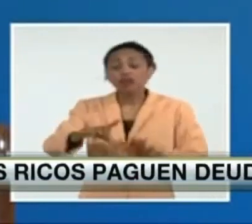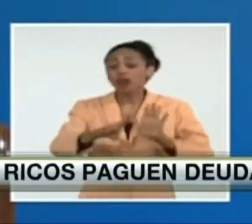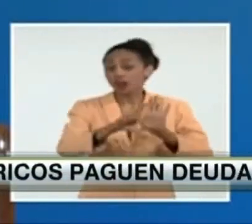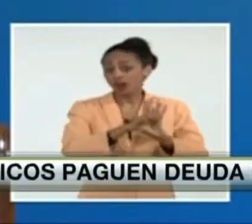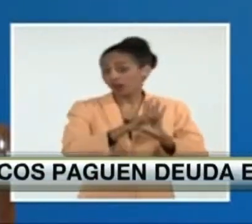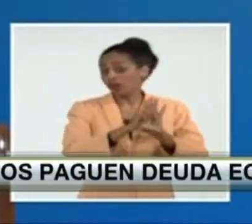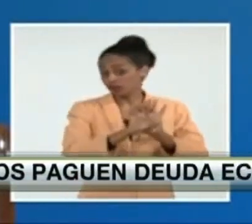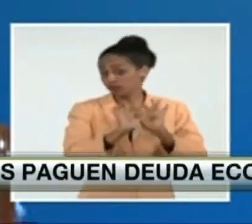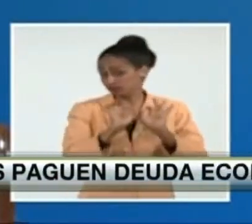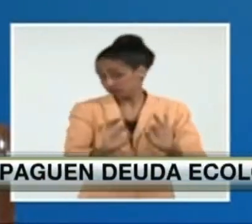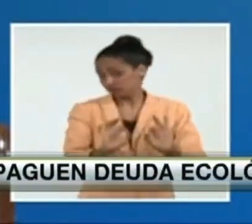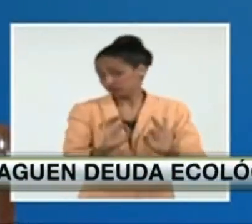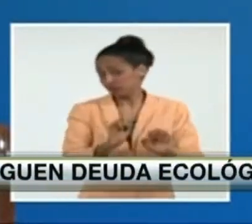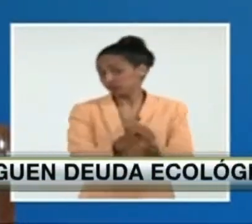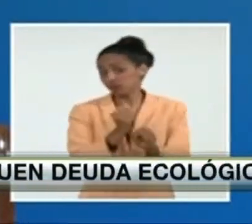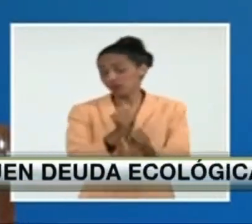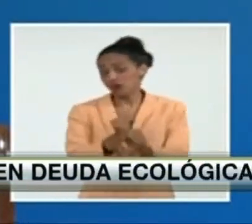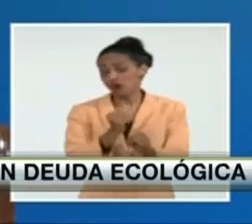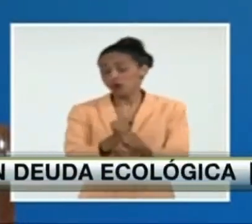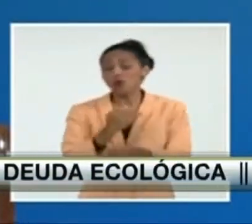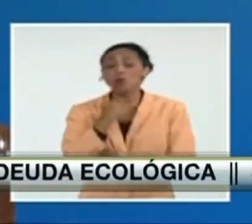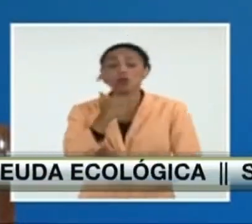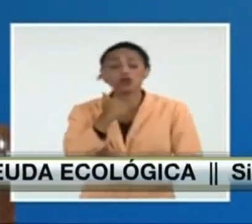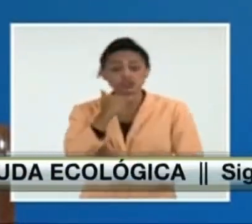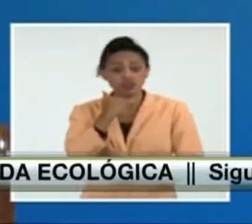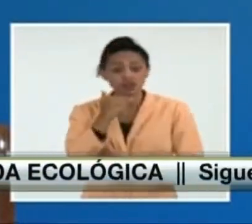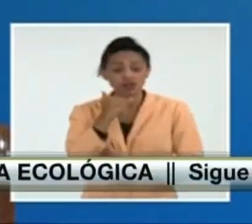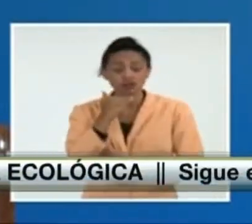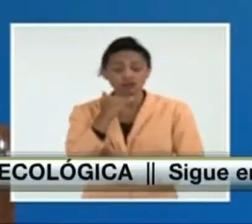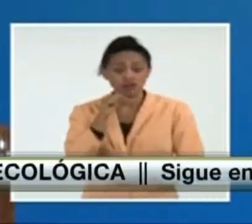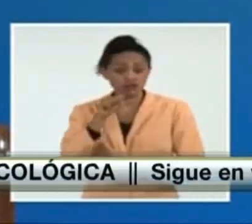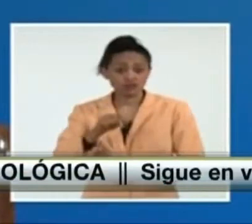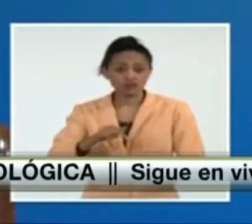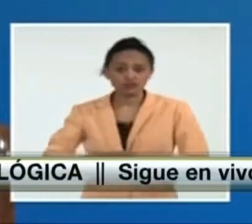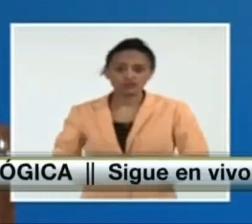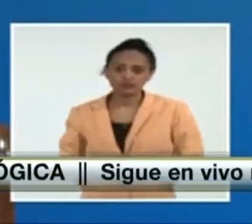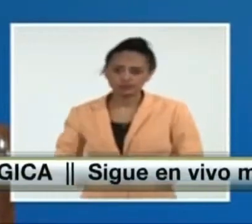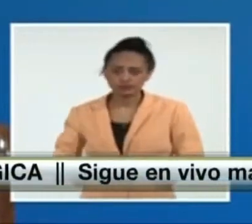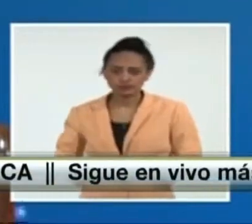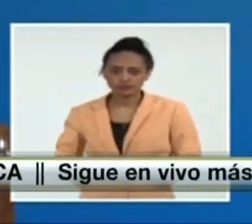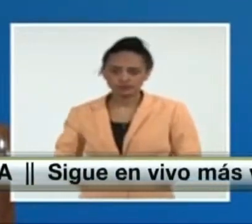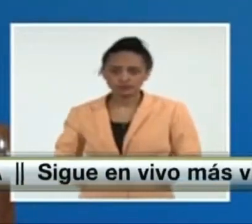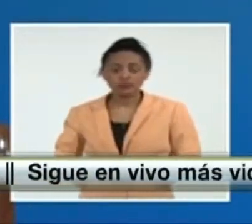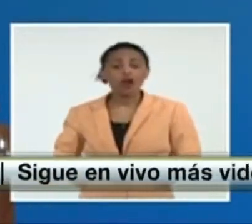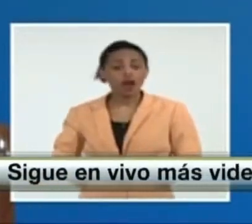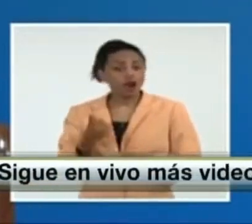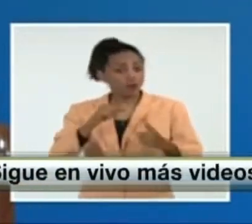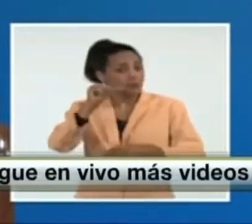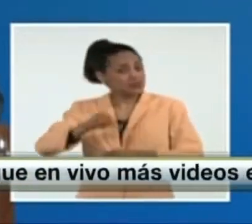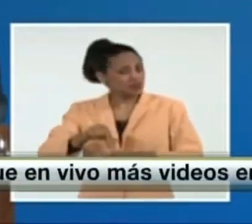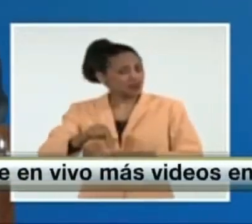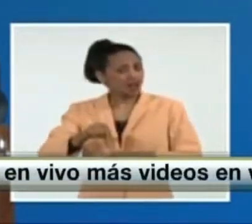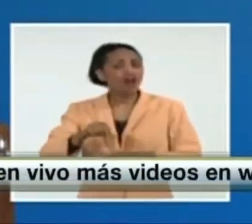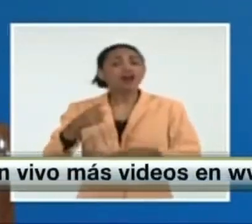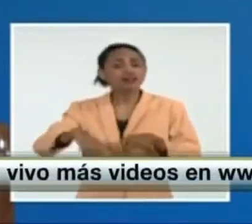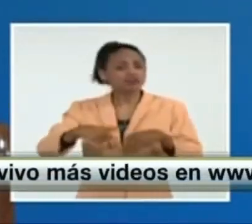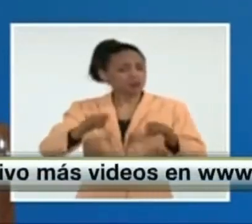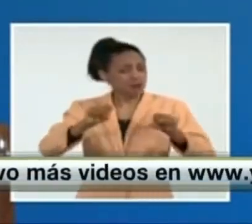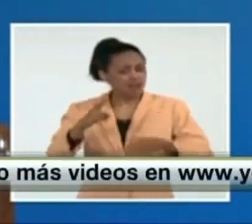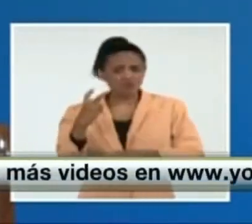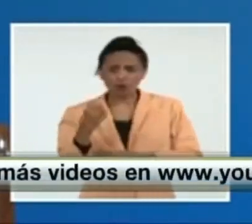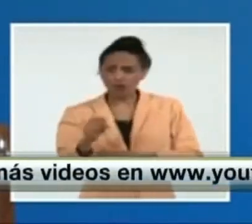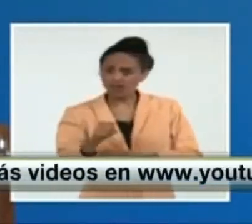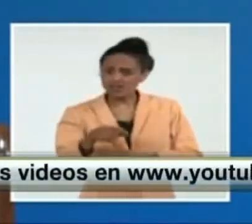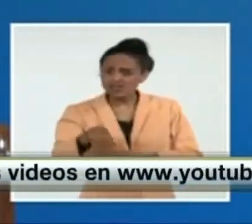conducta, con el mínimo de fuerza frente a actos vandálicos y violentos